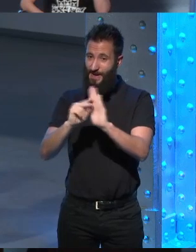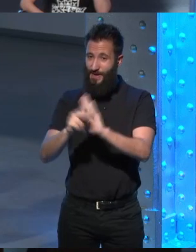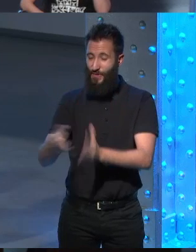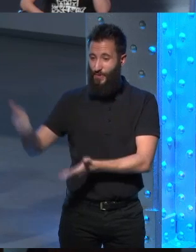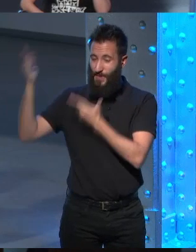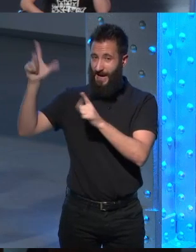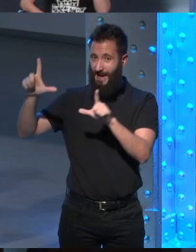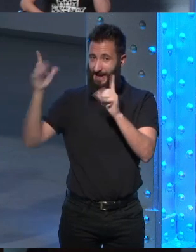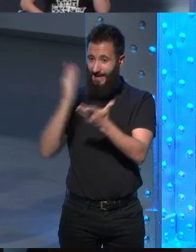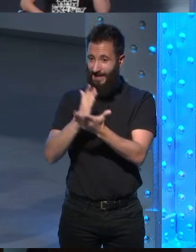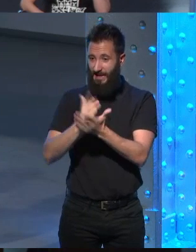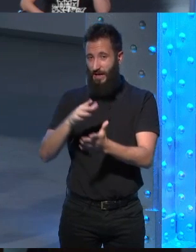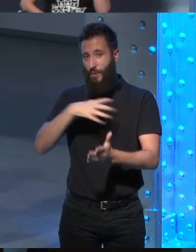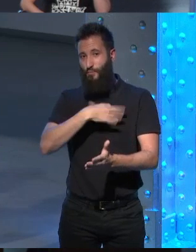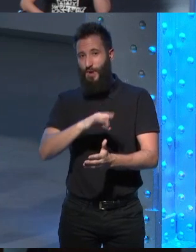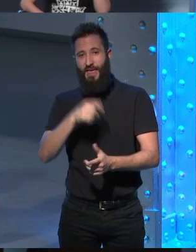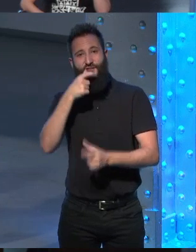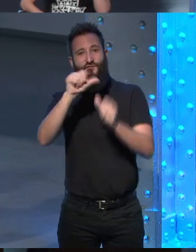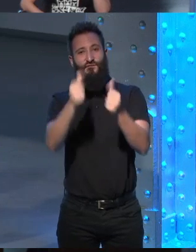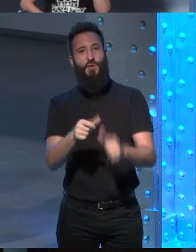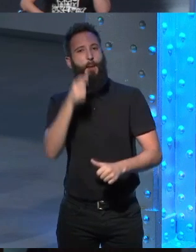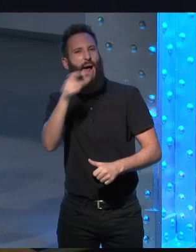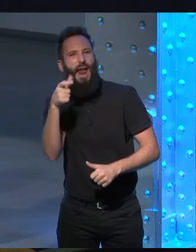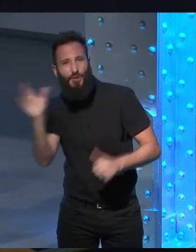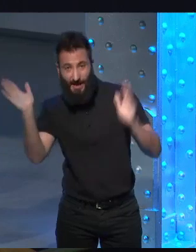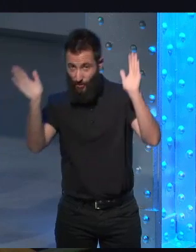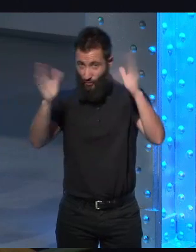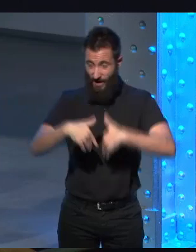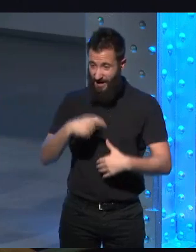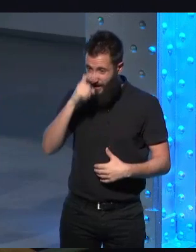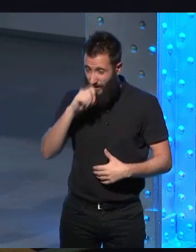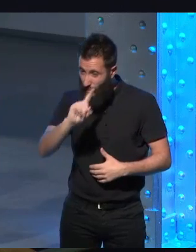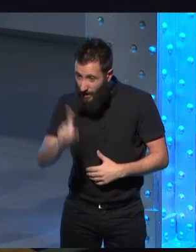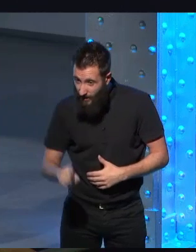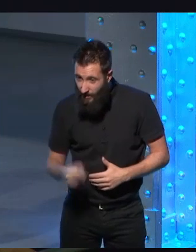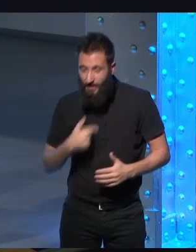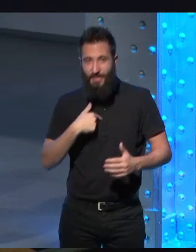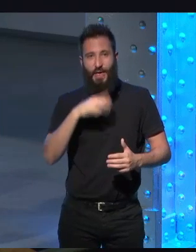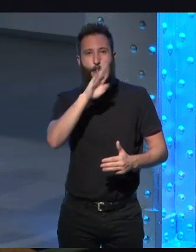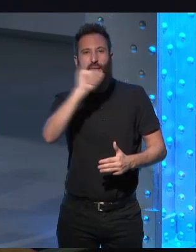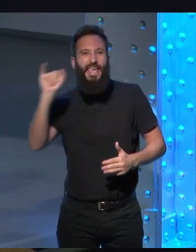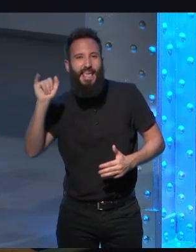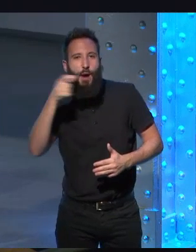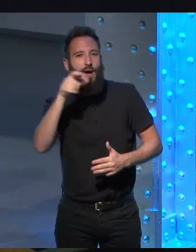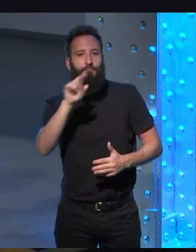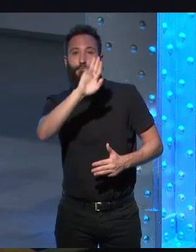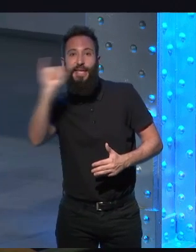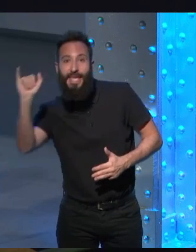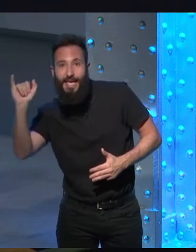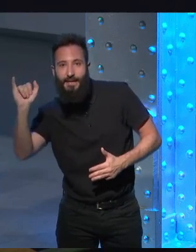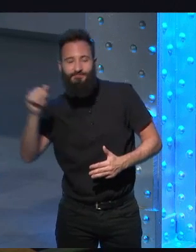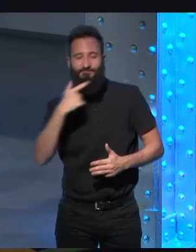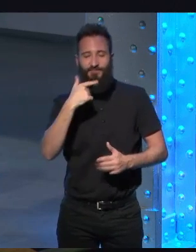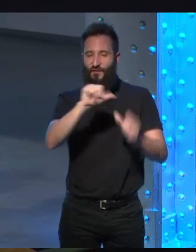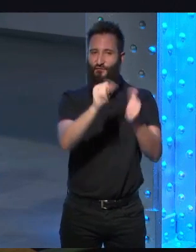en el aula era una versión sin tacos. O no te acuerdas. ¿Ponían pi y eso? Pi. No. Bueno, teníamos